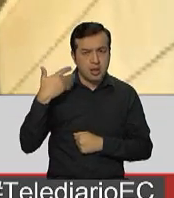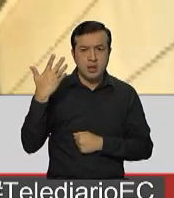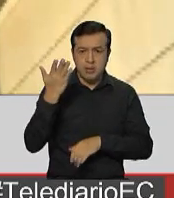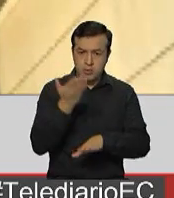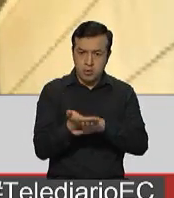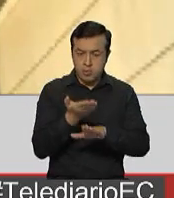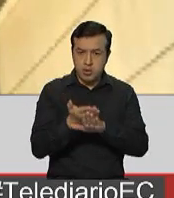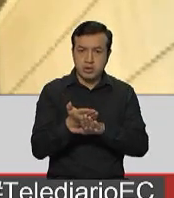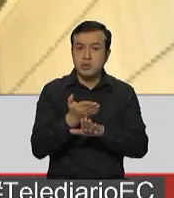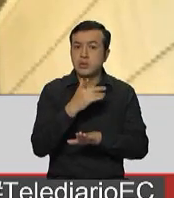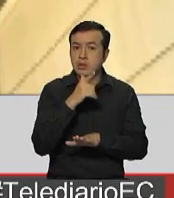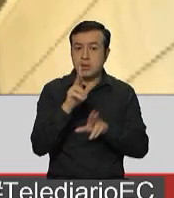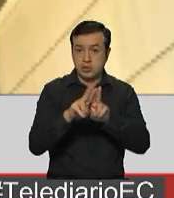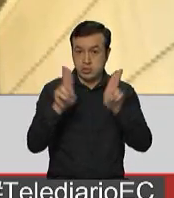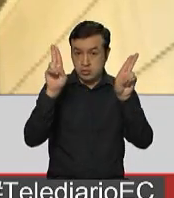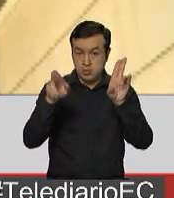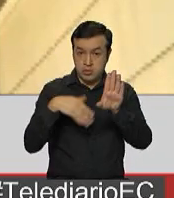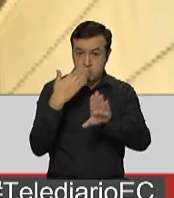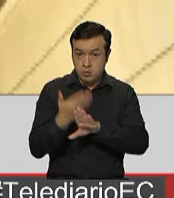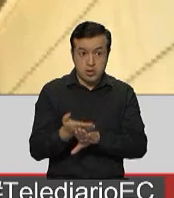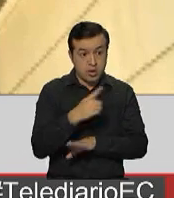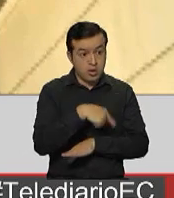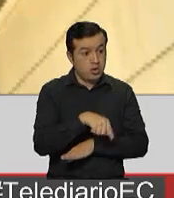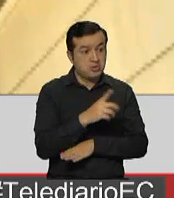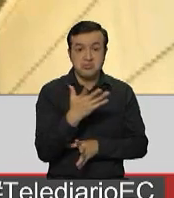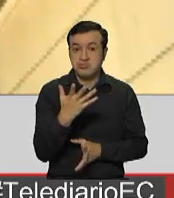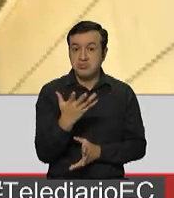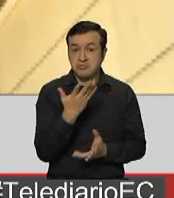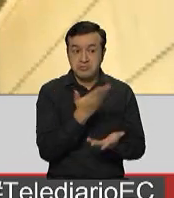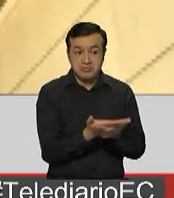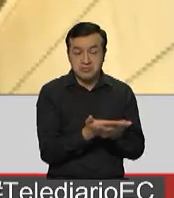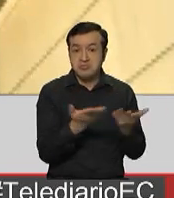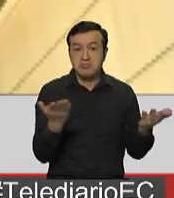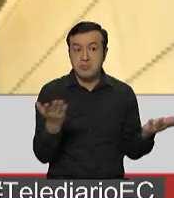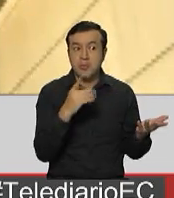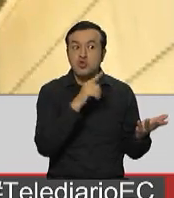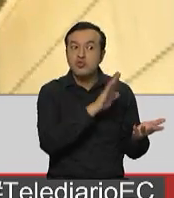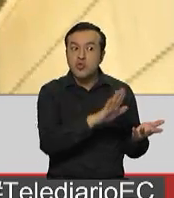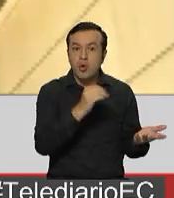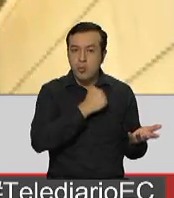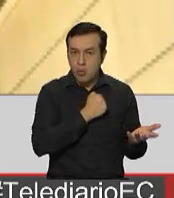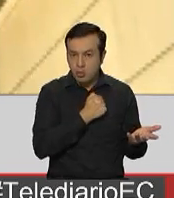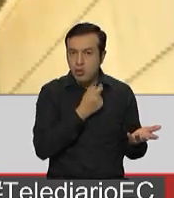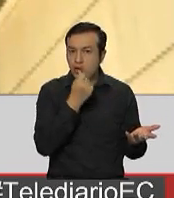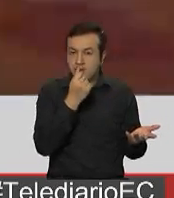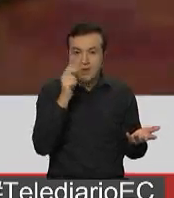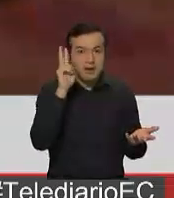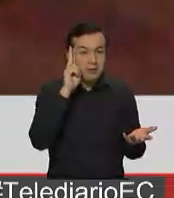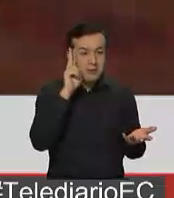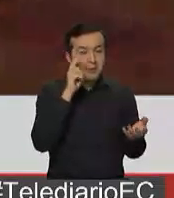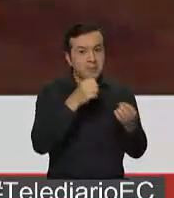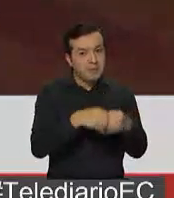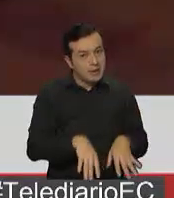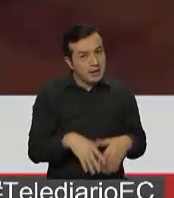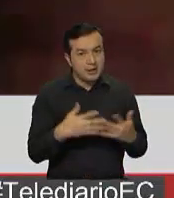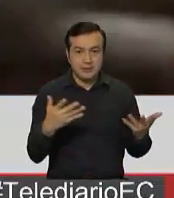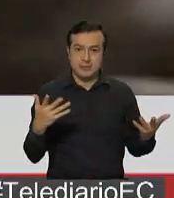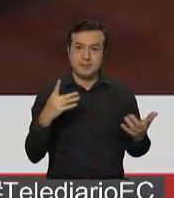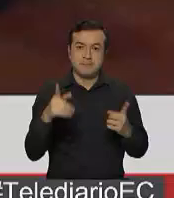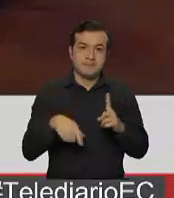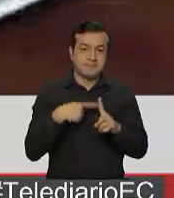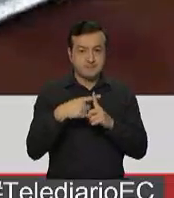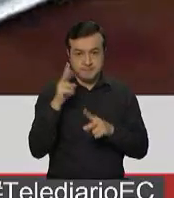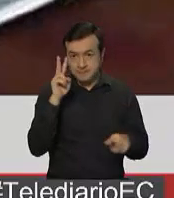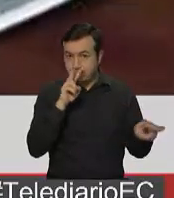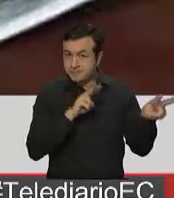propuesto originalmente por Naciones Unidas. O sea, no quieren. ¿Y por qué? Porque les afecta al patrimonio de cada uno de ellos. Es necesario también revisar